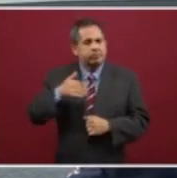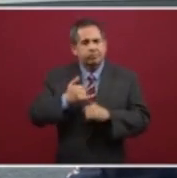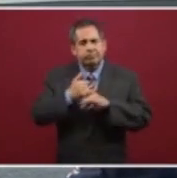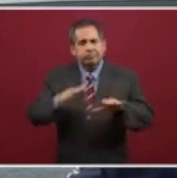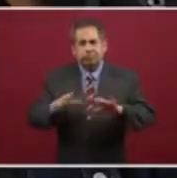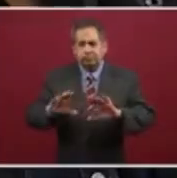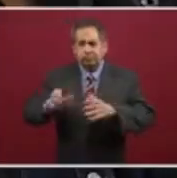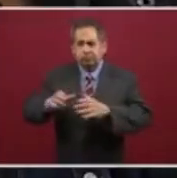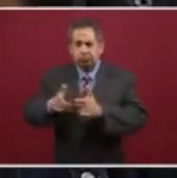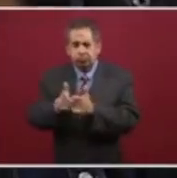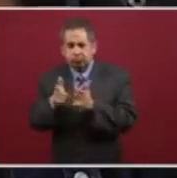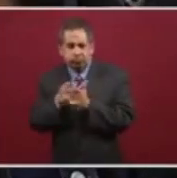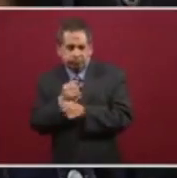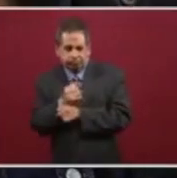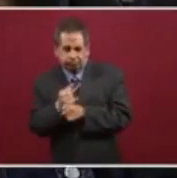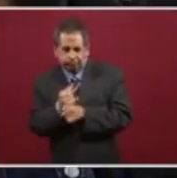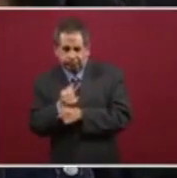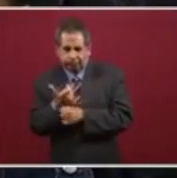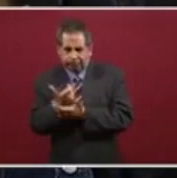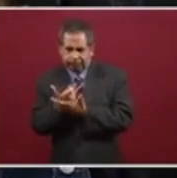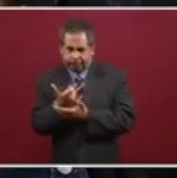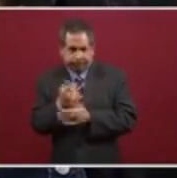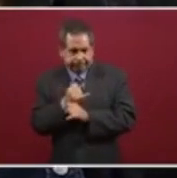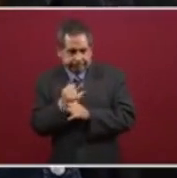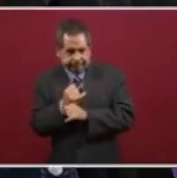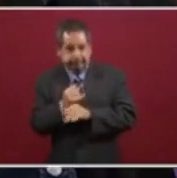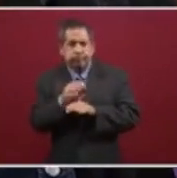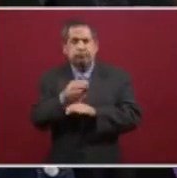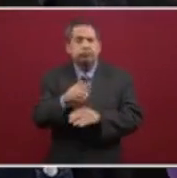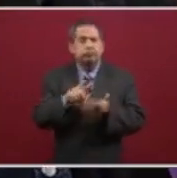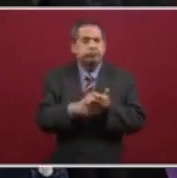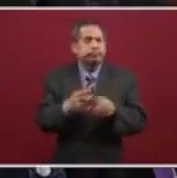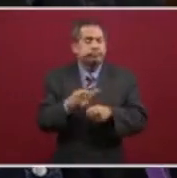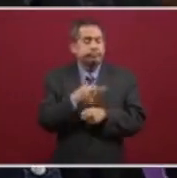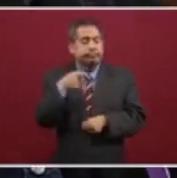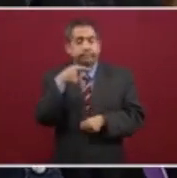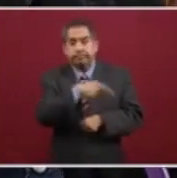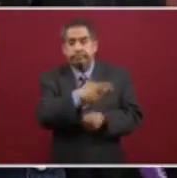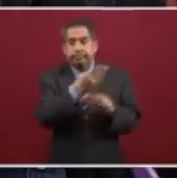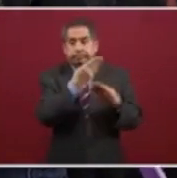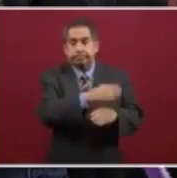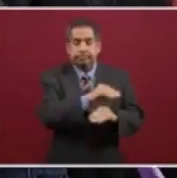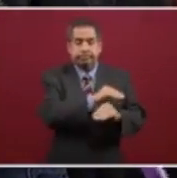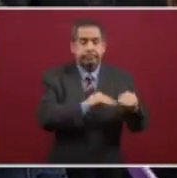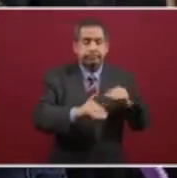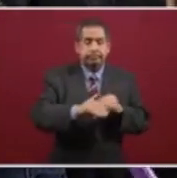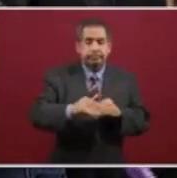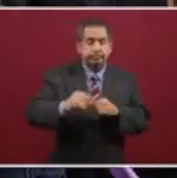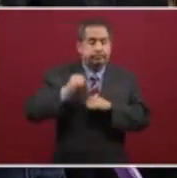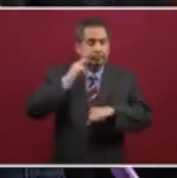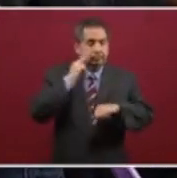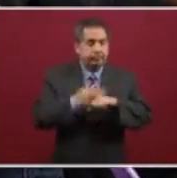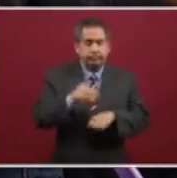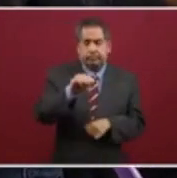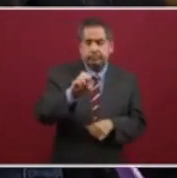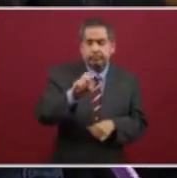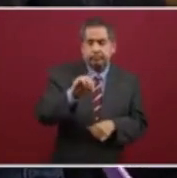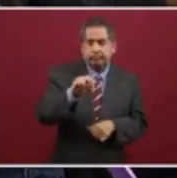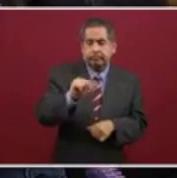de Inteligencia Financiera sobre estos movimientos bancarios del ministro Medina Mora?